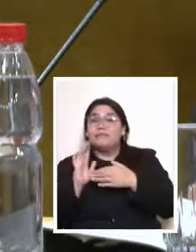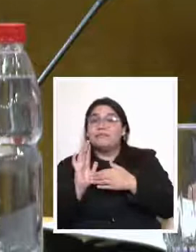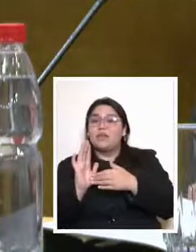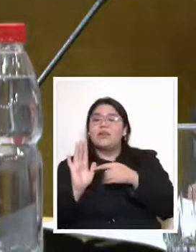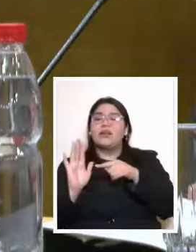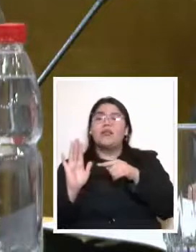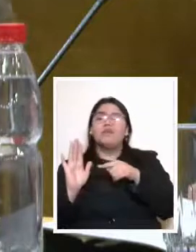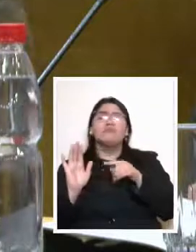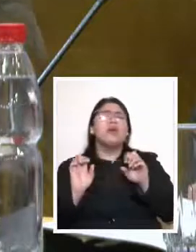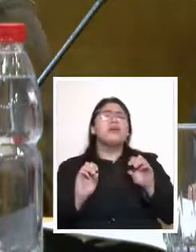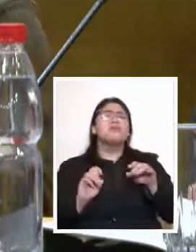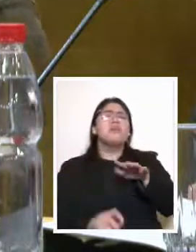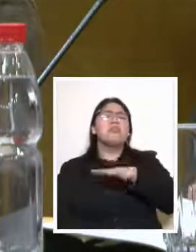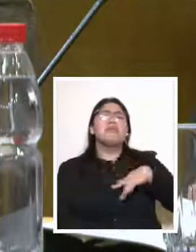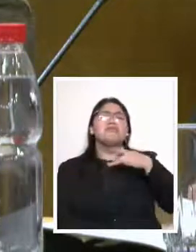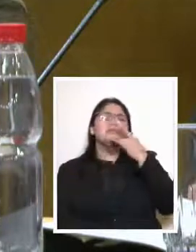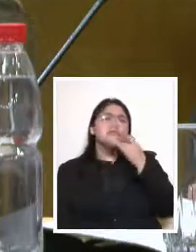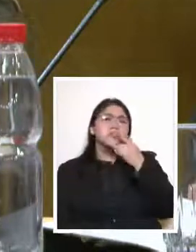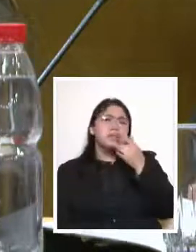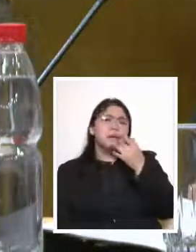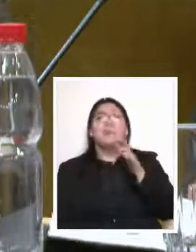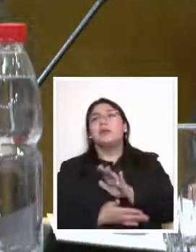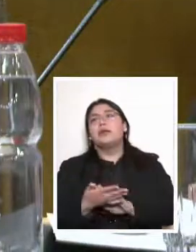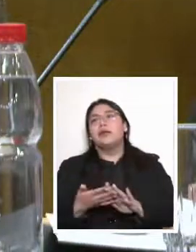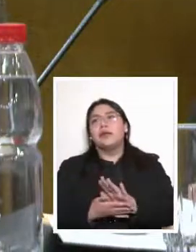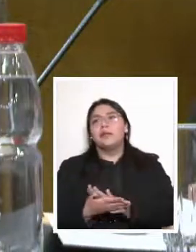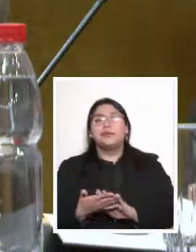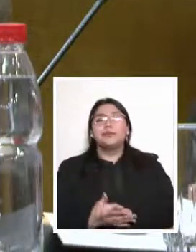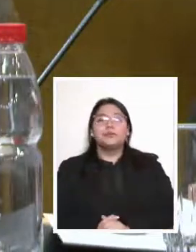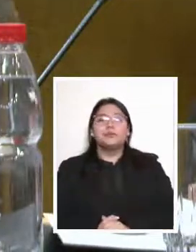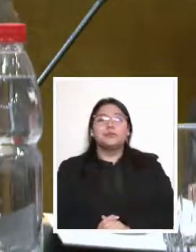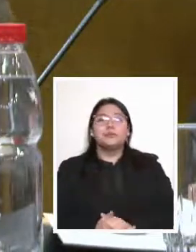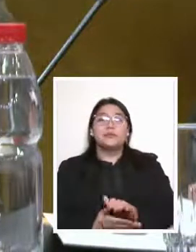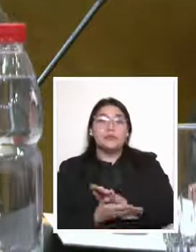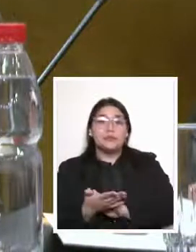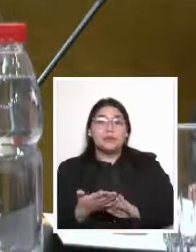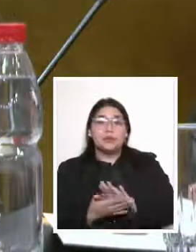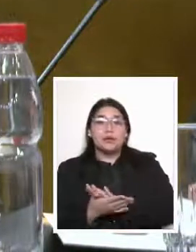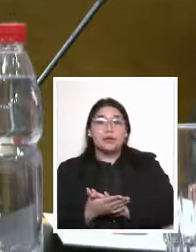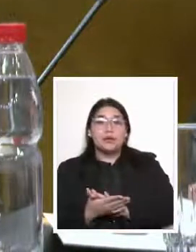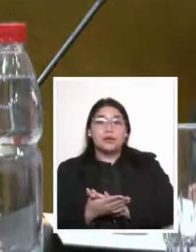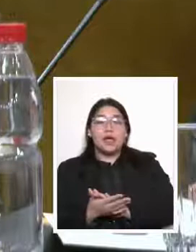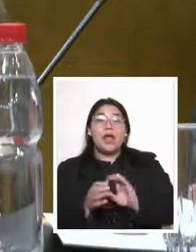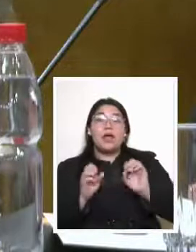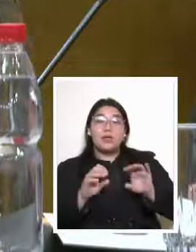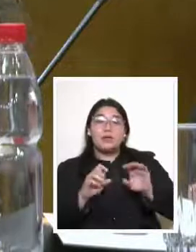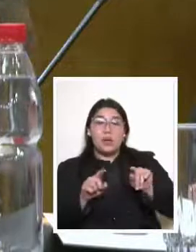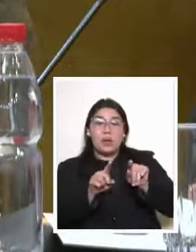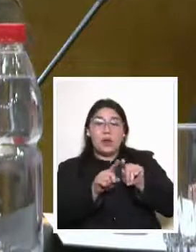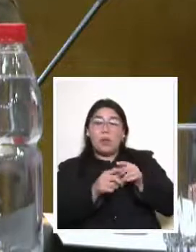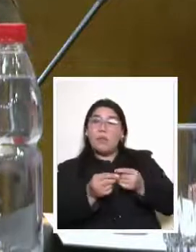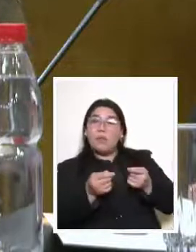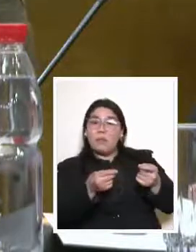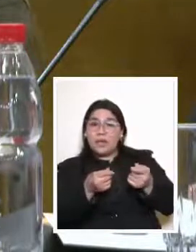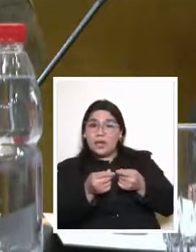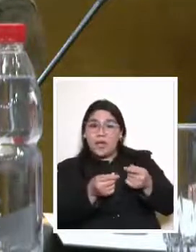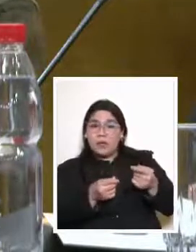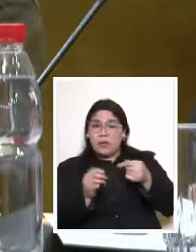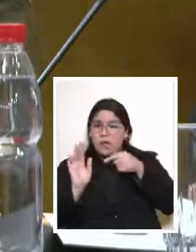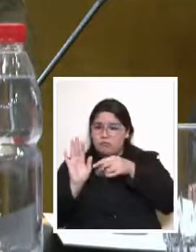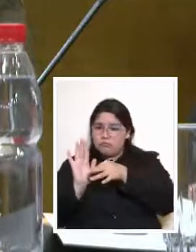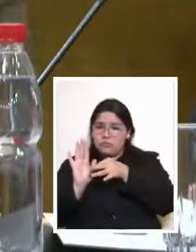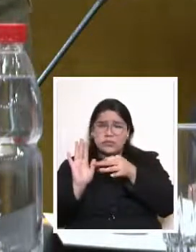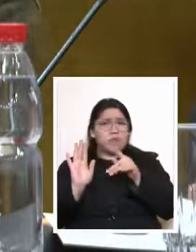de la educación. Por ejemplo, propuestas de organizar la educación como un mercado acá son explícitamente